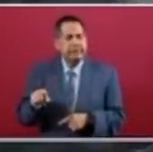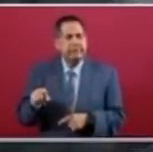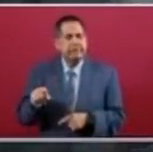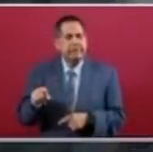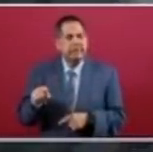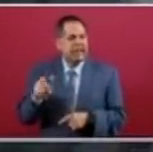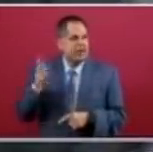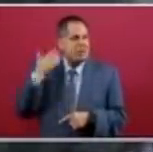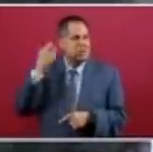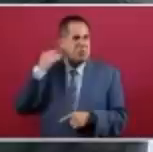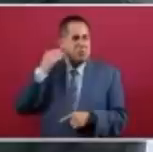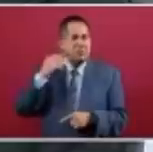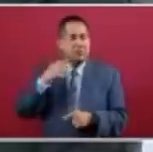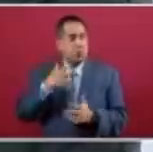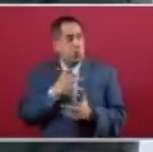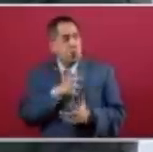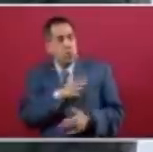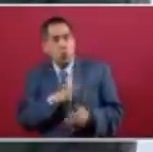presas